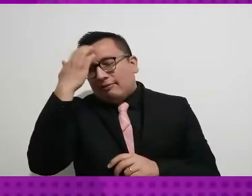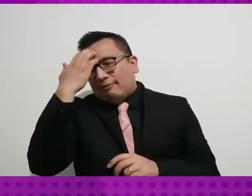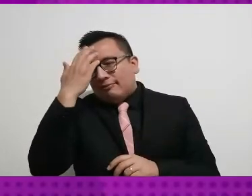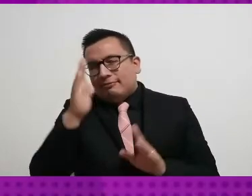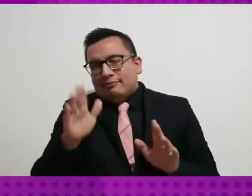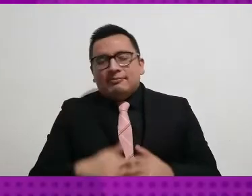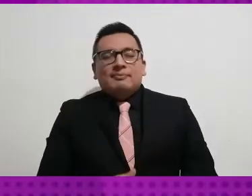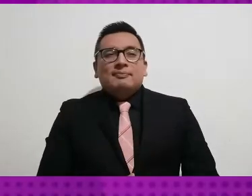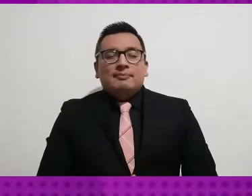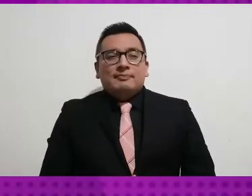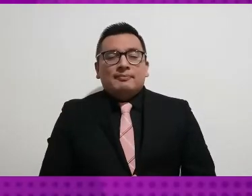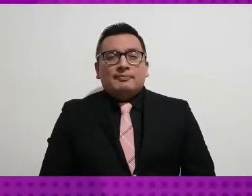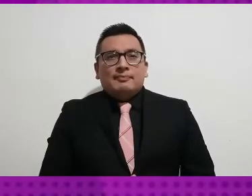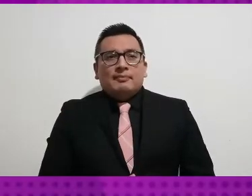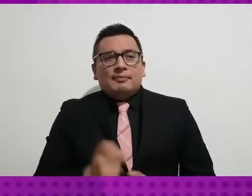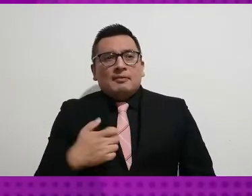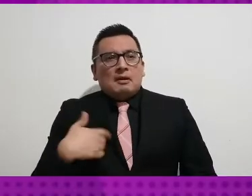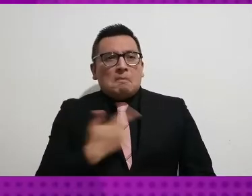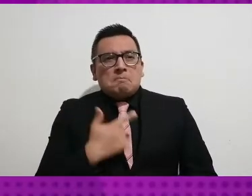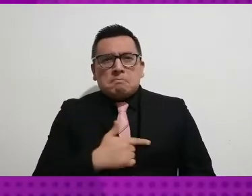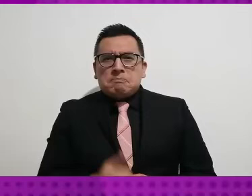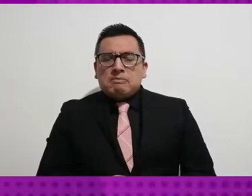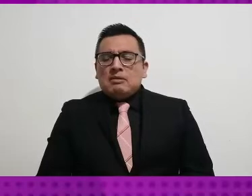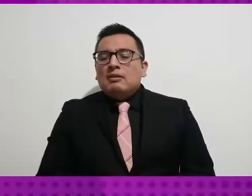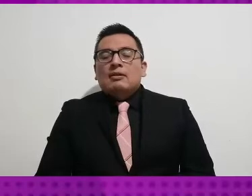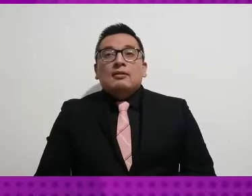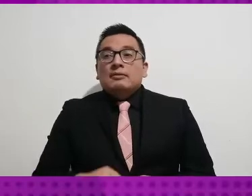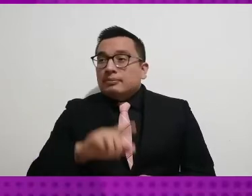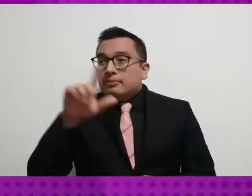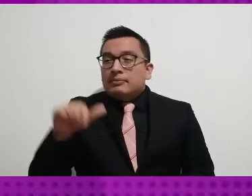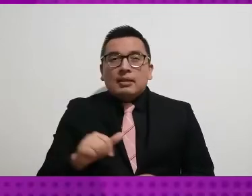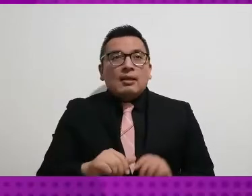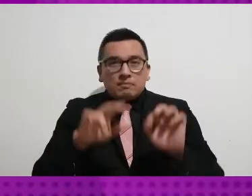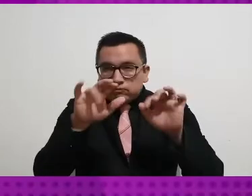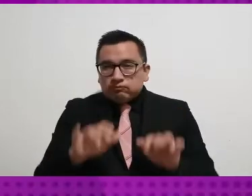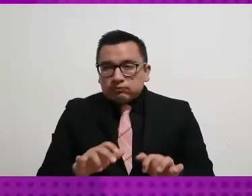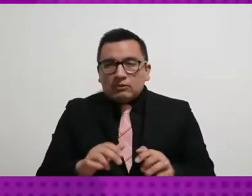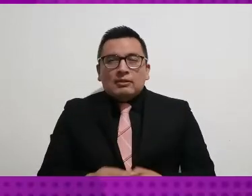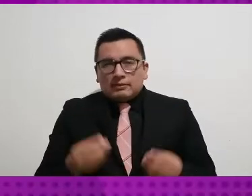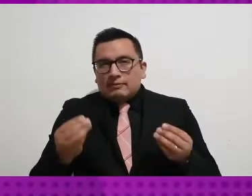y conozco más o menos bien, ¿no? Entonces me puse muy, muy contento por ahí, llega la siguiente etapa,